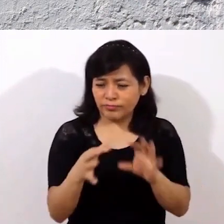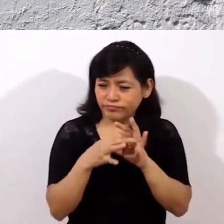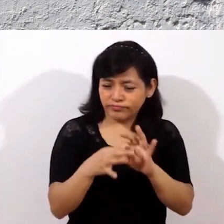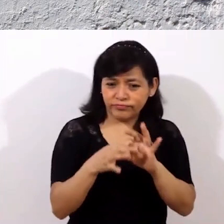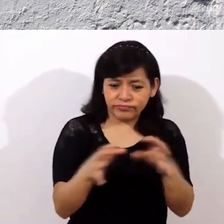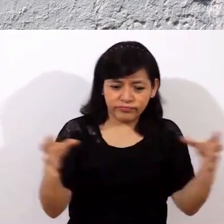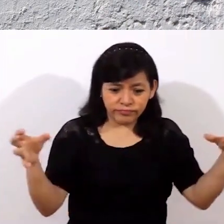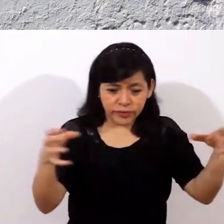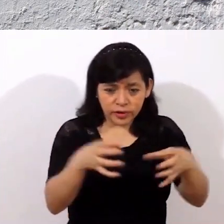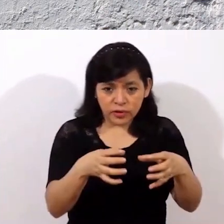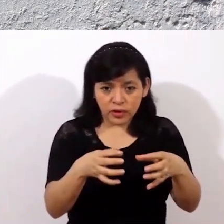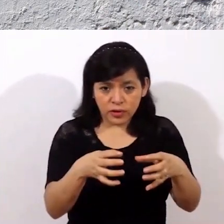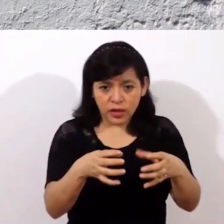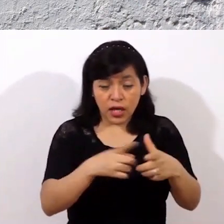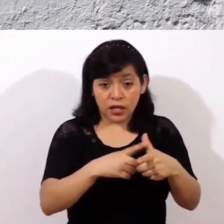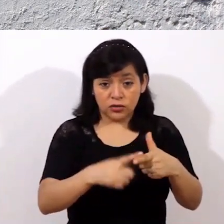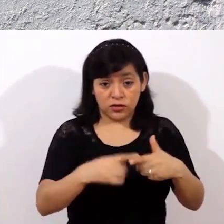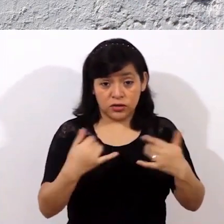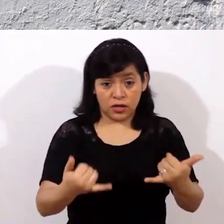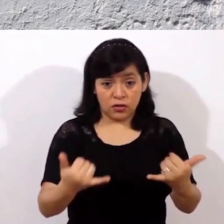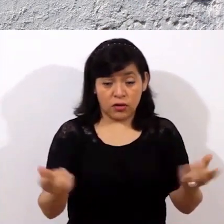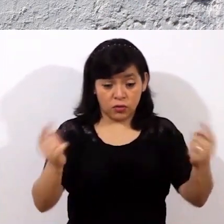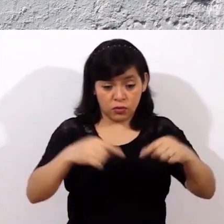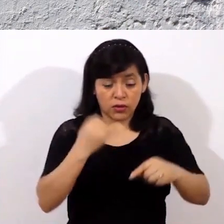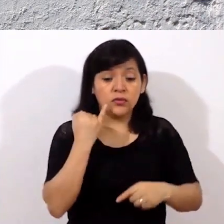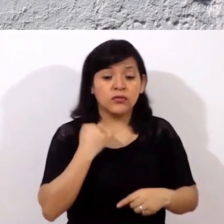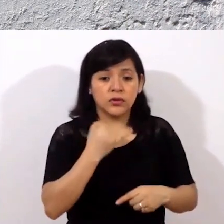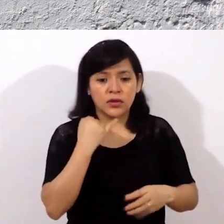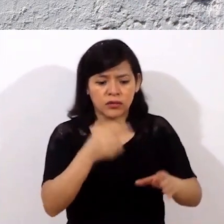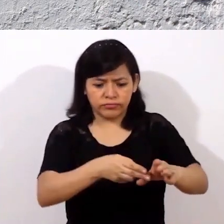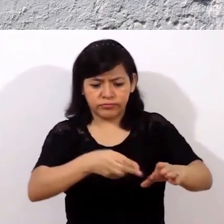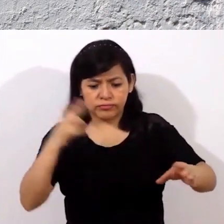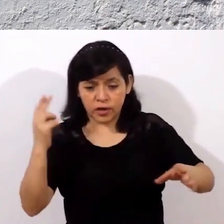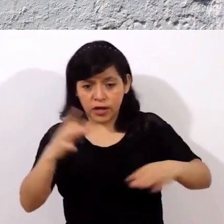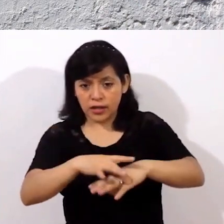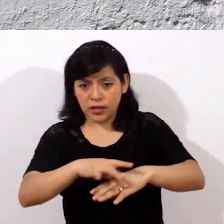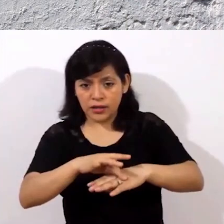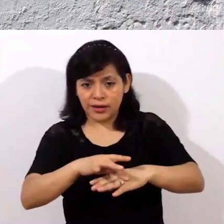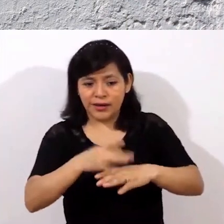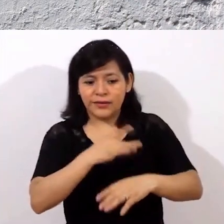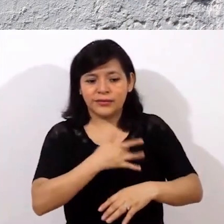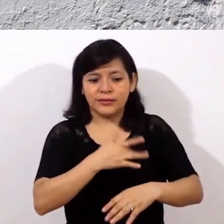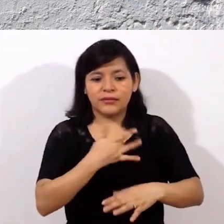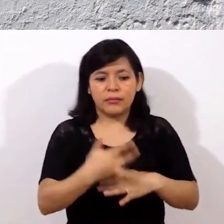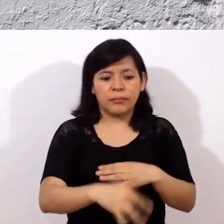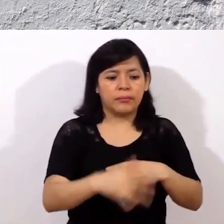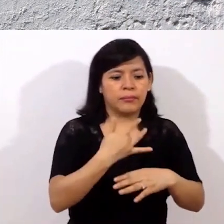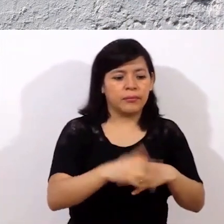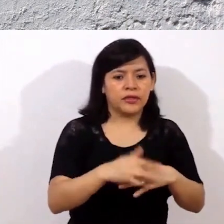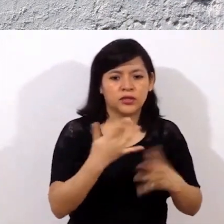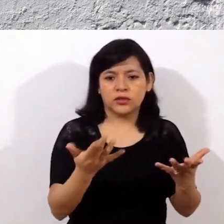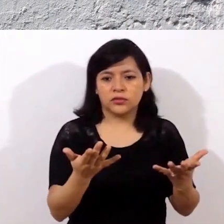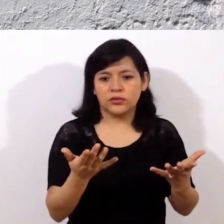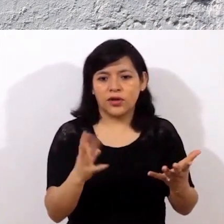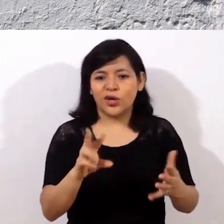tierra, se sienten no solamente alienados, se sienten sin nada. Sin la existencia de ser un